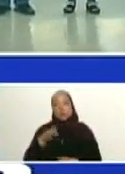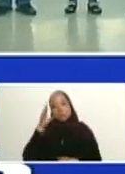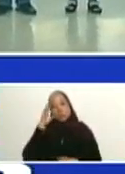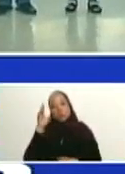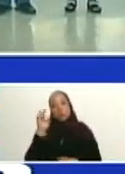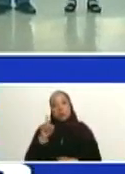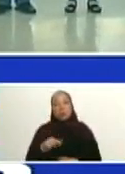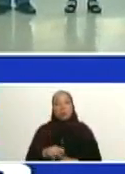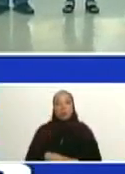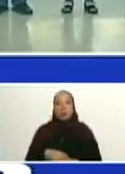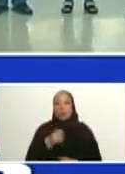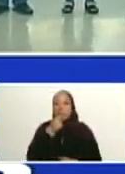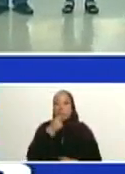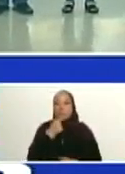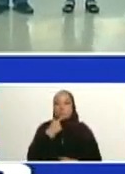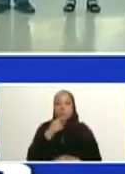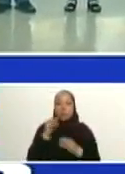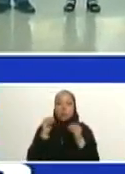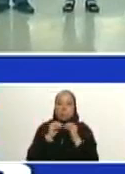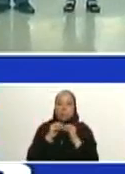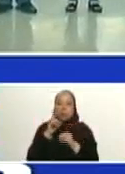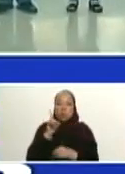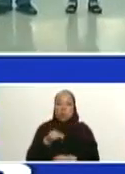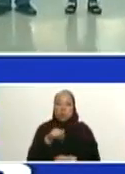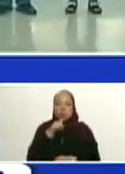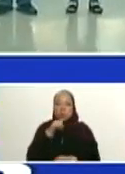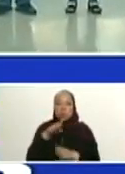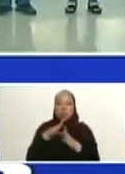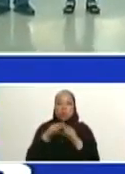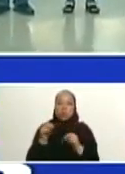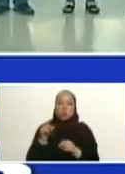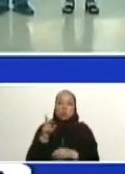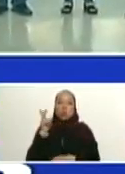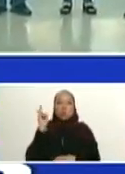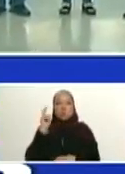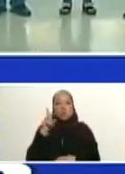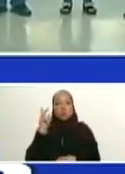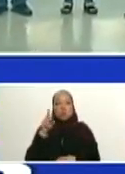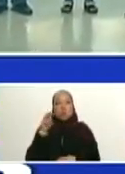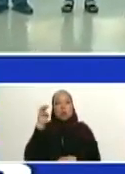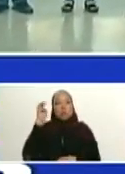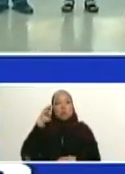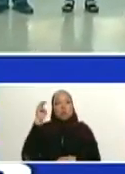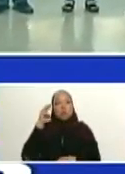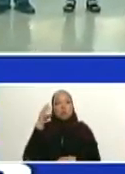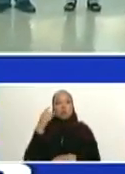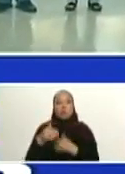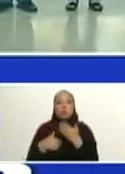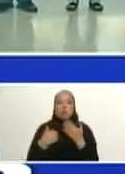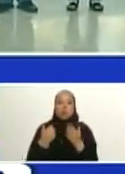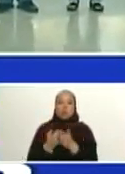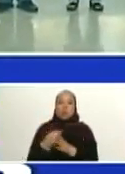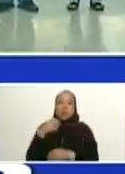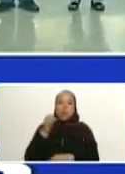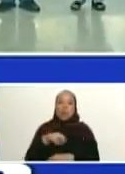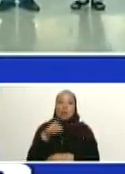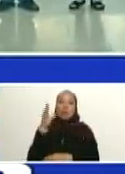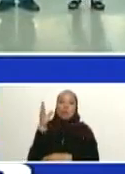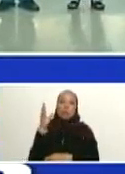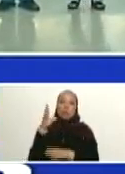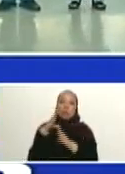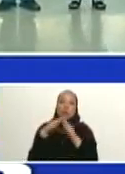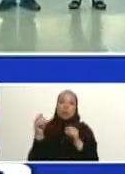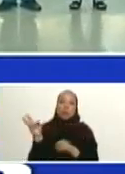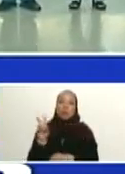también. Un beso y un abrazo para ti. Y para todas las profesoras, maestras y maestros de allá del Estado Lara y de todo